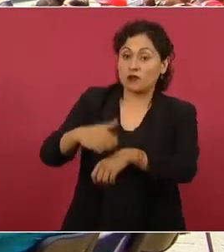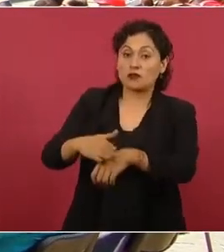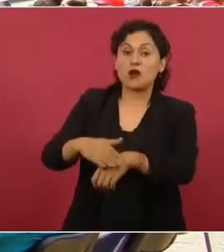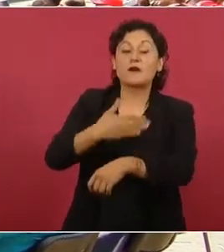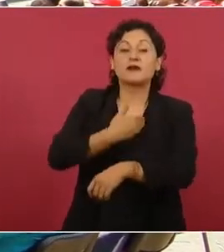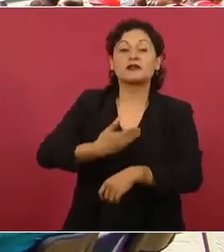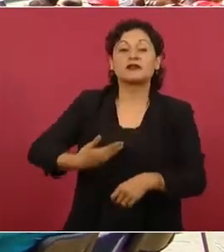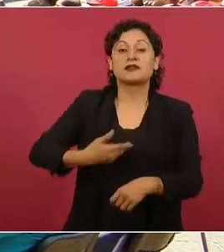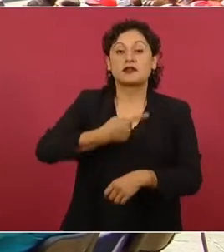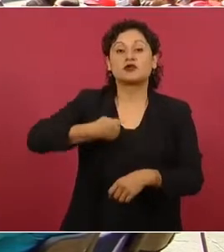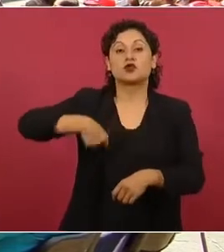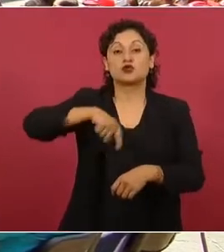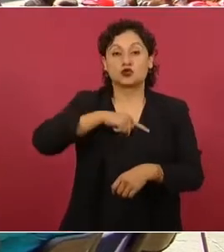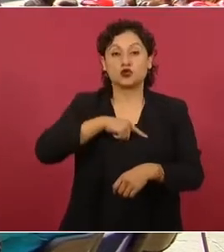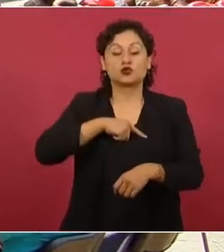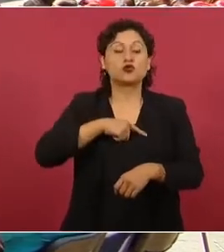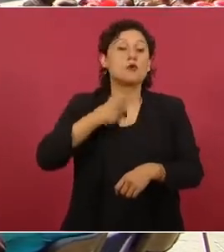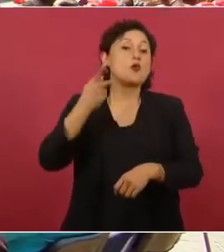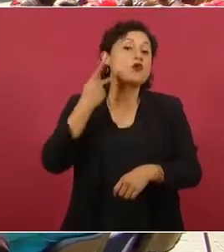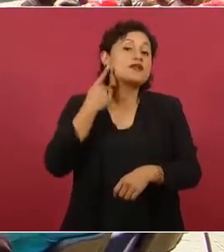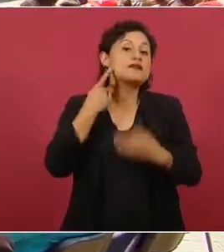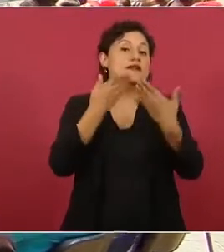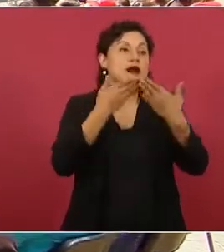Nacional de Vivienda. Muchas gracias.